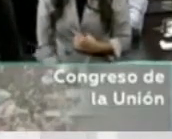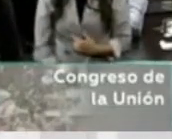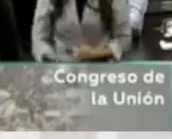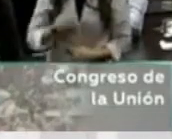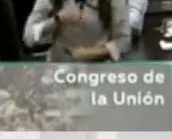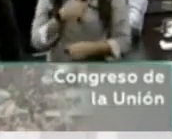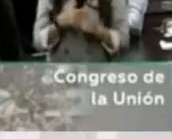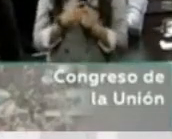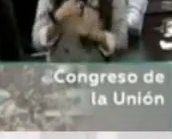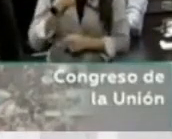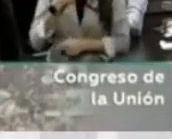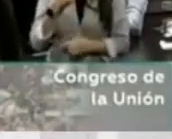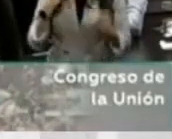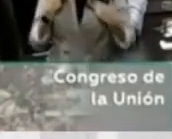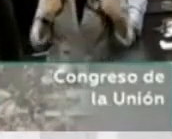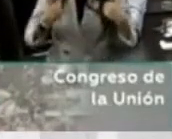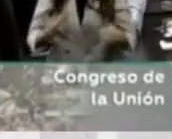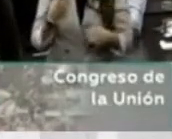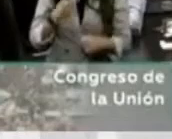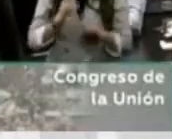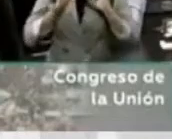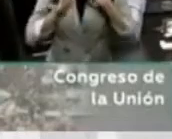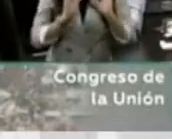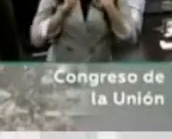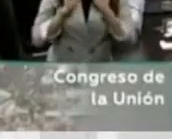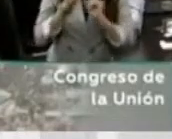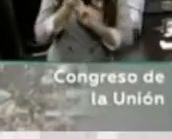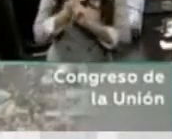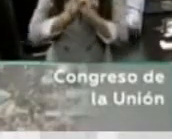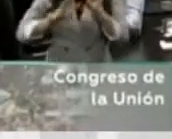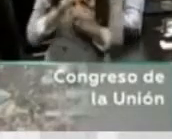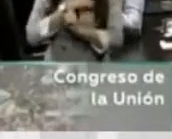que García Luna el tema ya no tiene